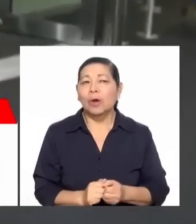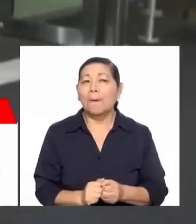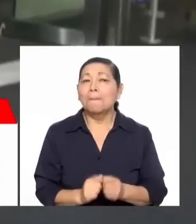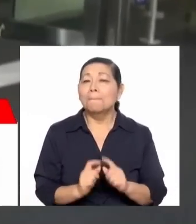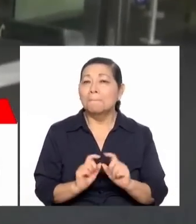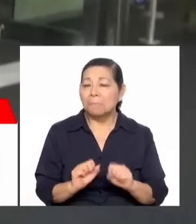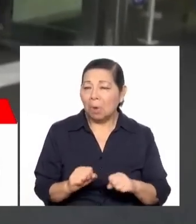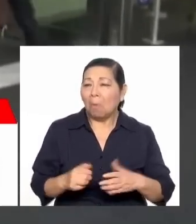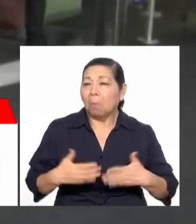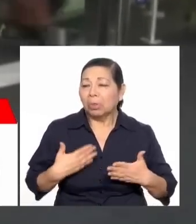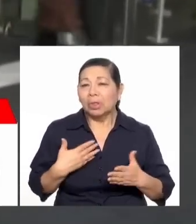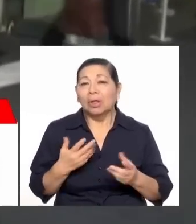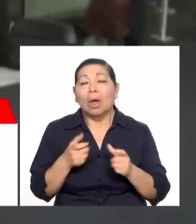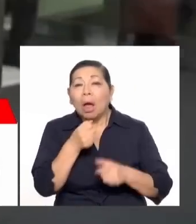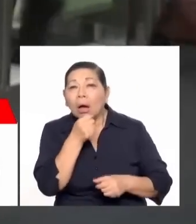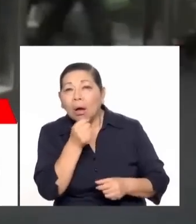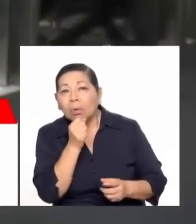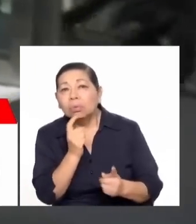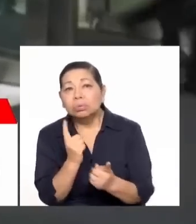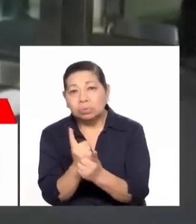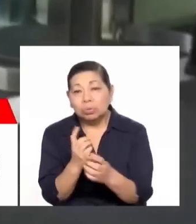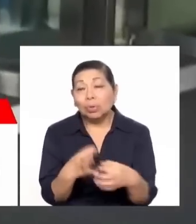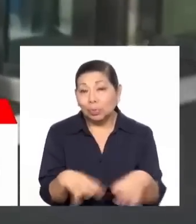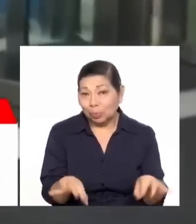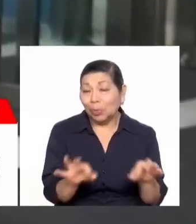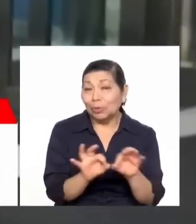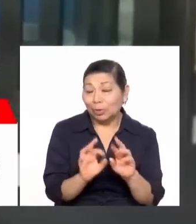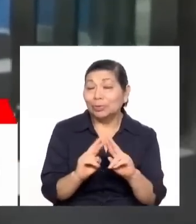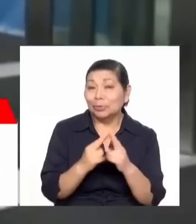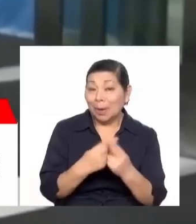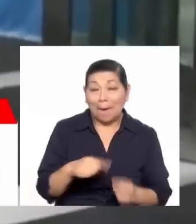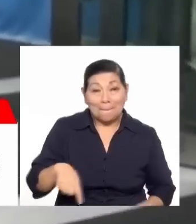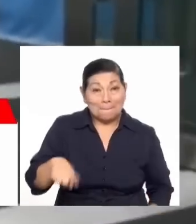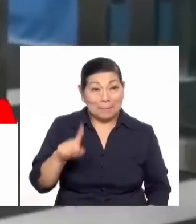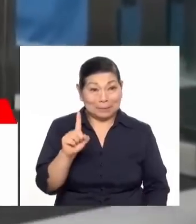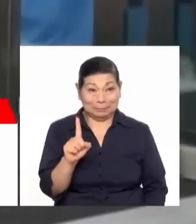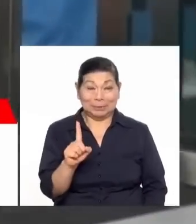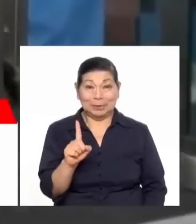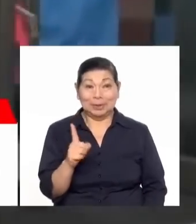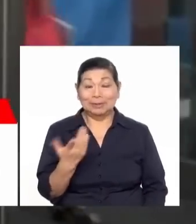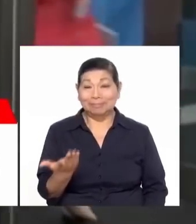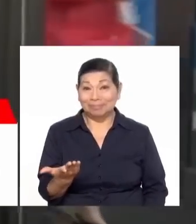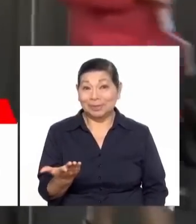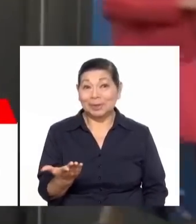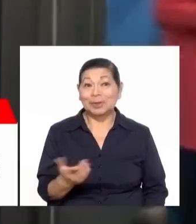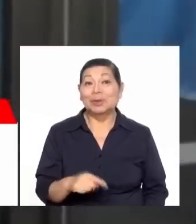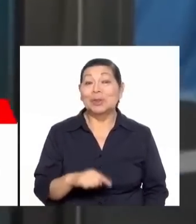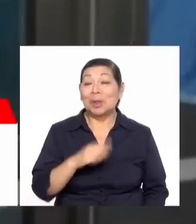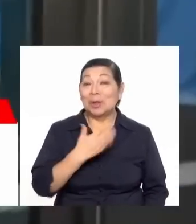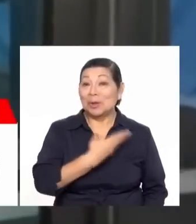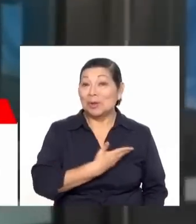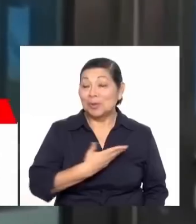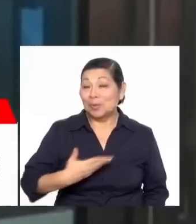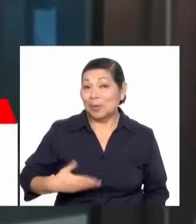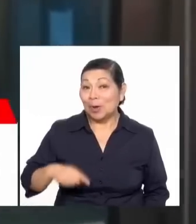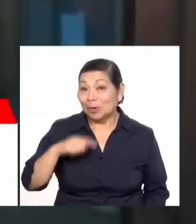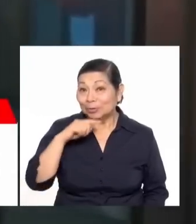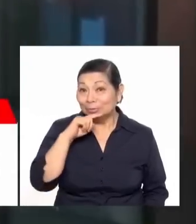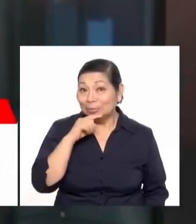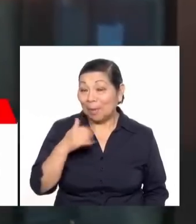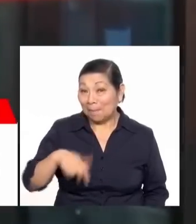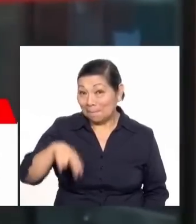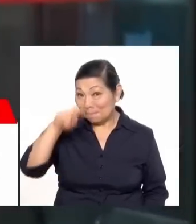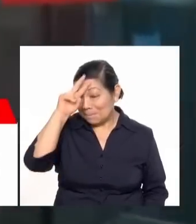para poder cubrir este importante evento. Es la primera vez que una presidenta de